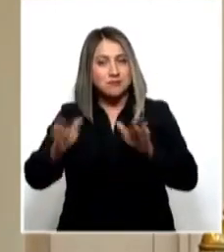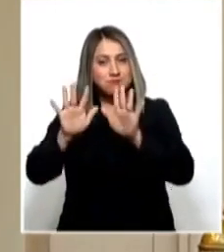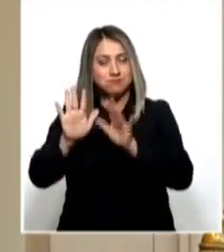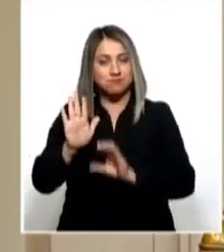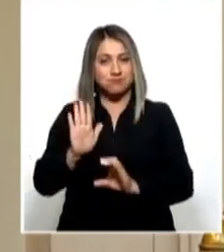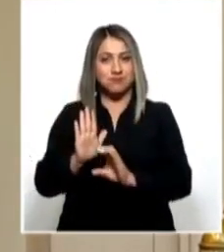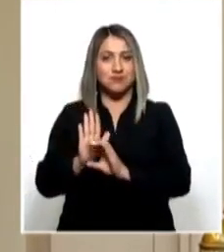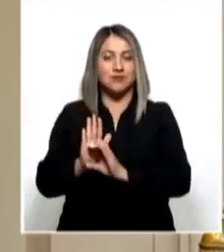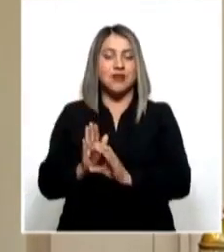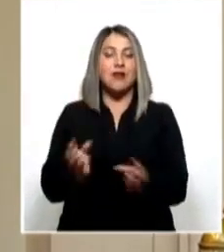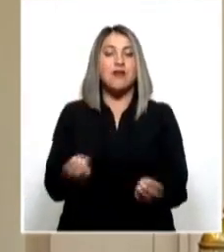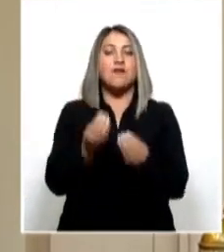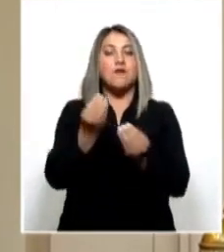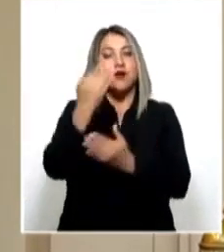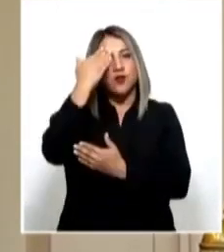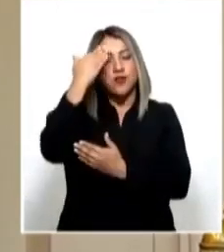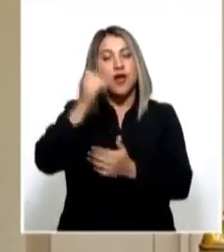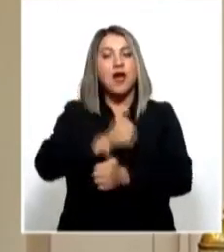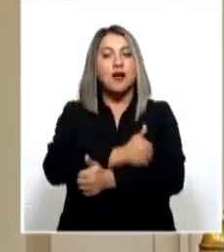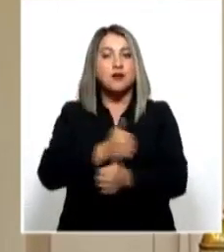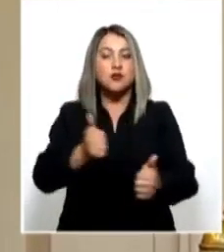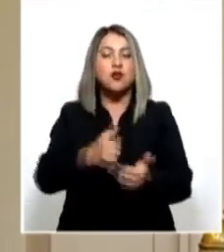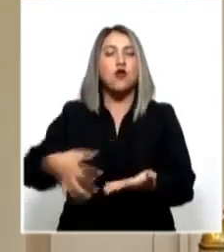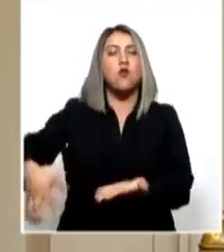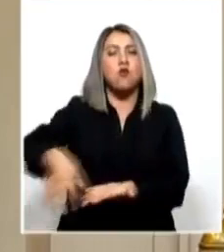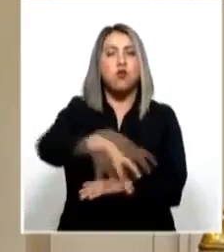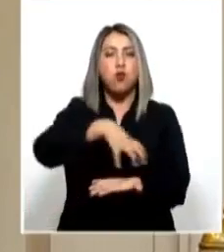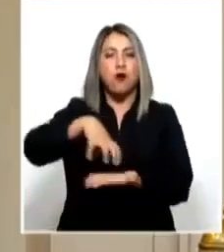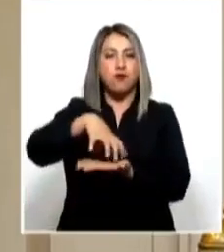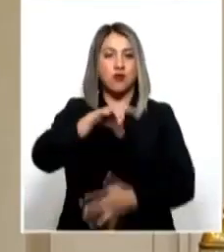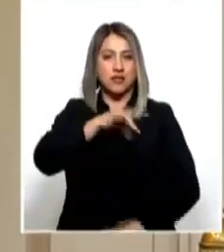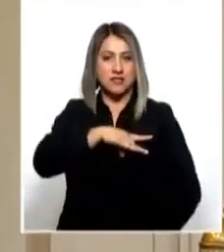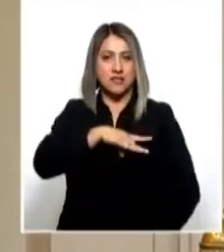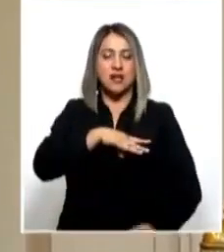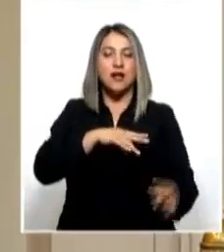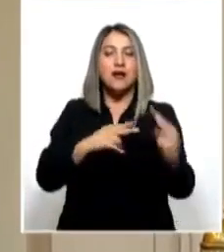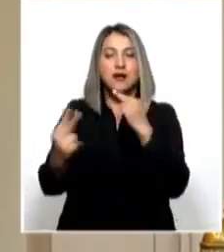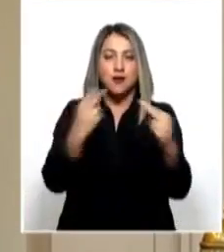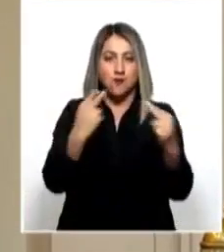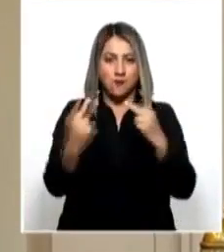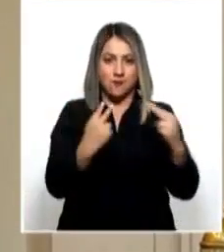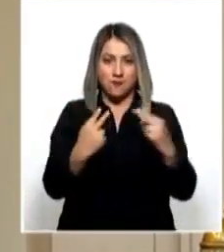Muy buenos días a todo el pueblo de Chile que nos está escuchando.